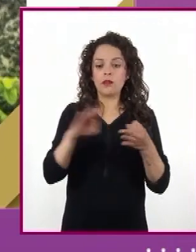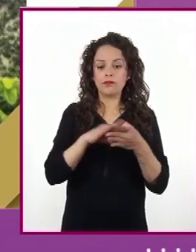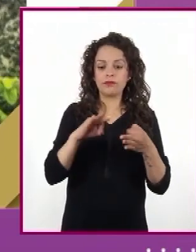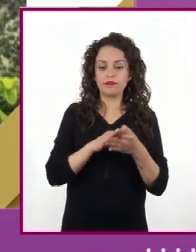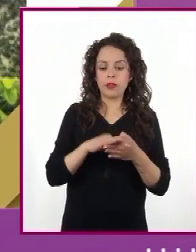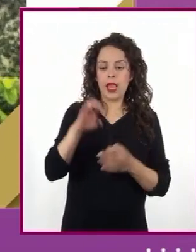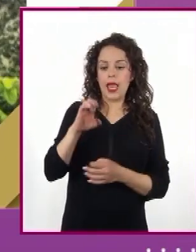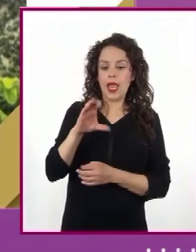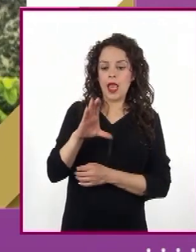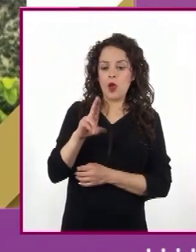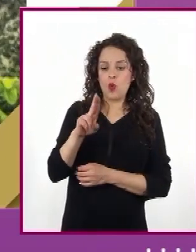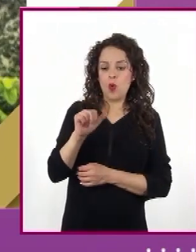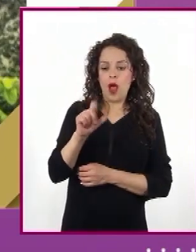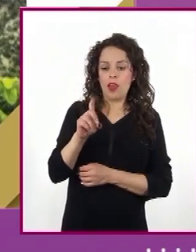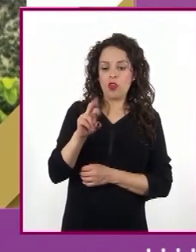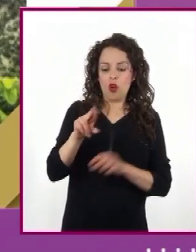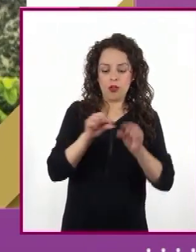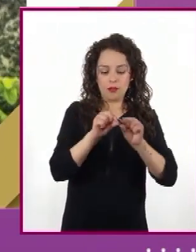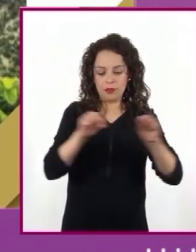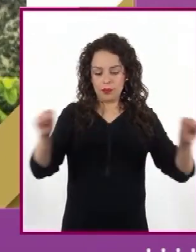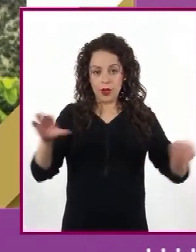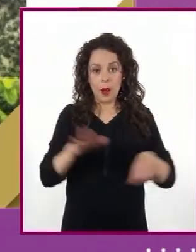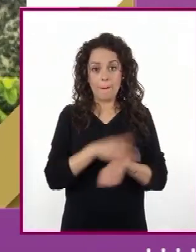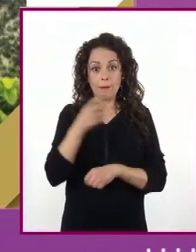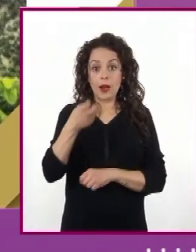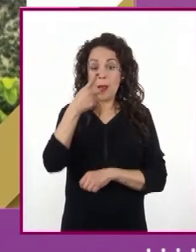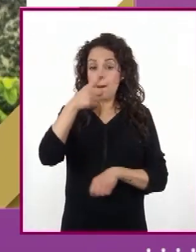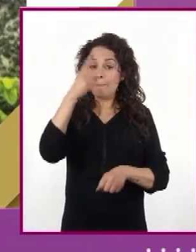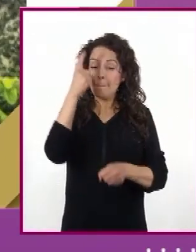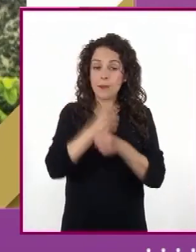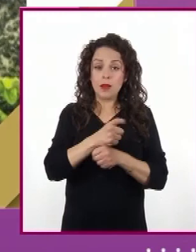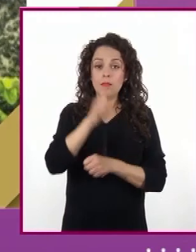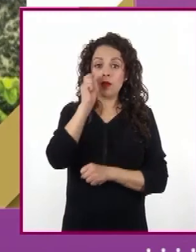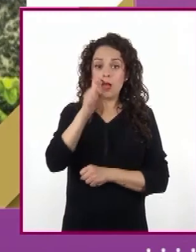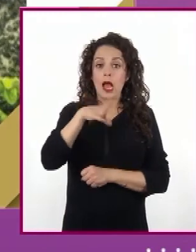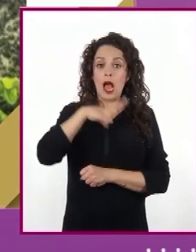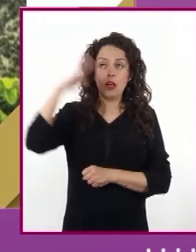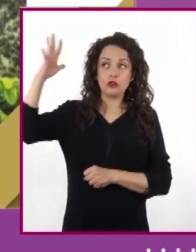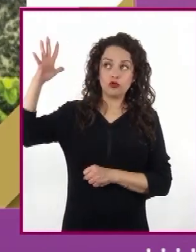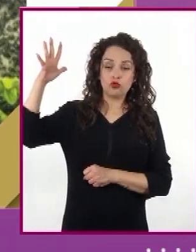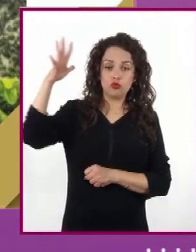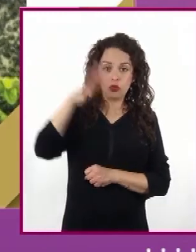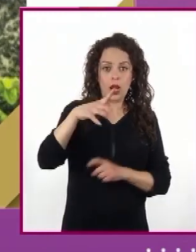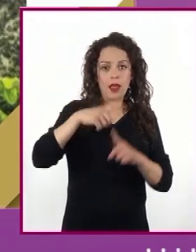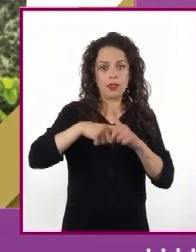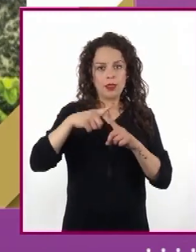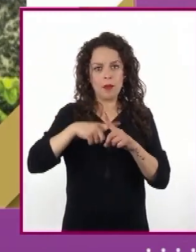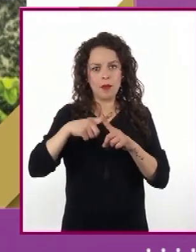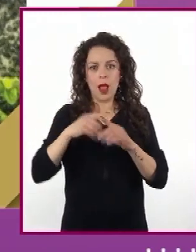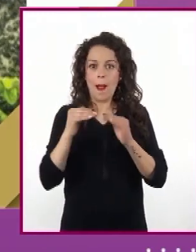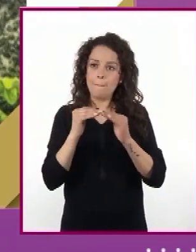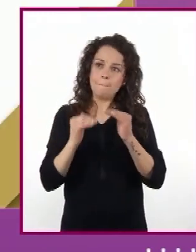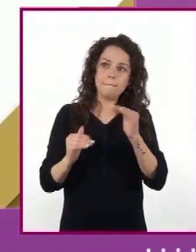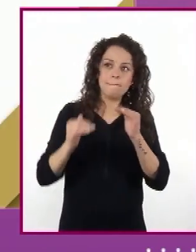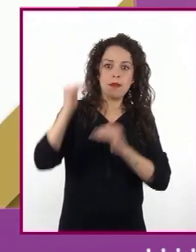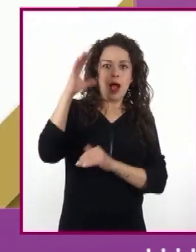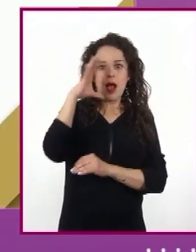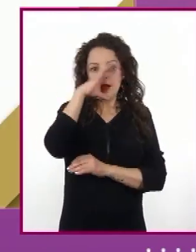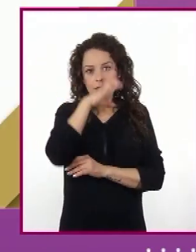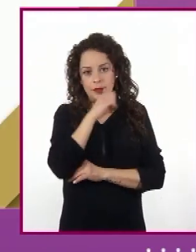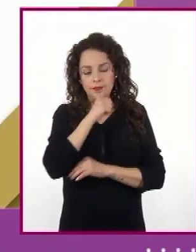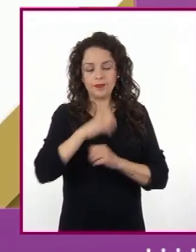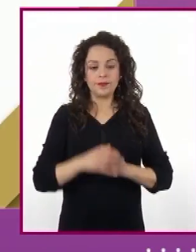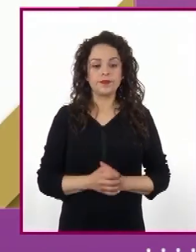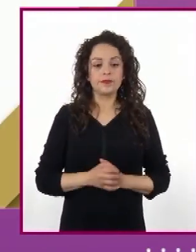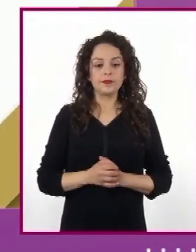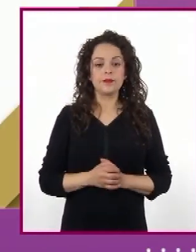Ecuador, porque es donde primero llegan los rayos solares y las temperaturas son más elevadas. Los climas